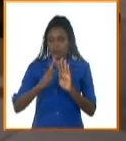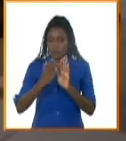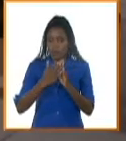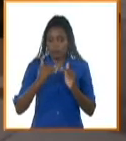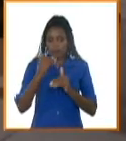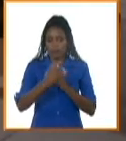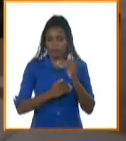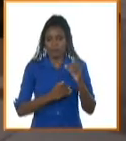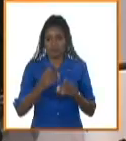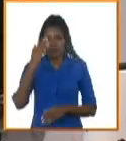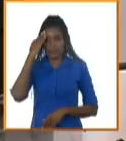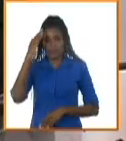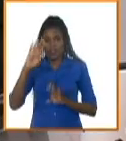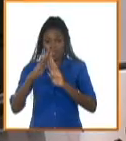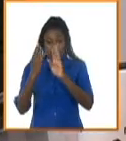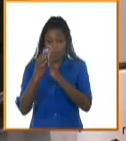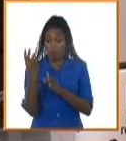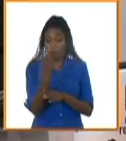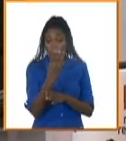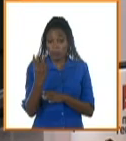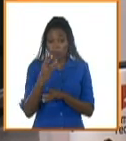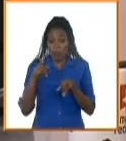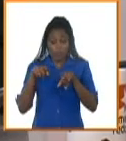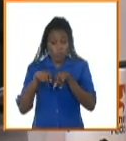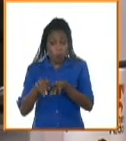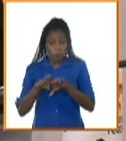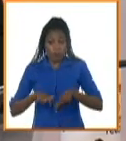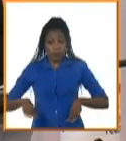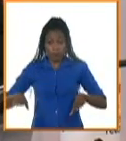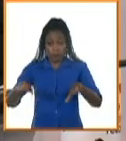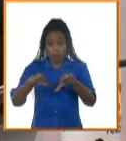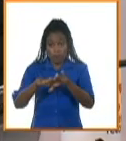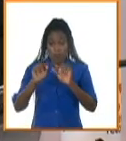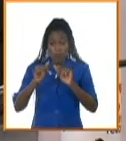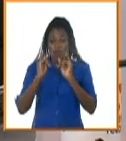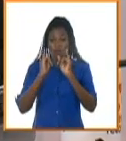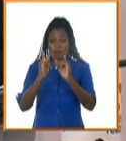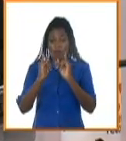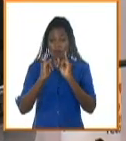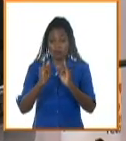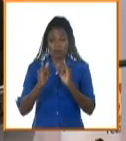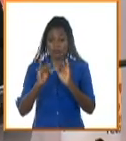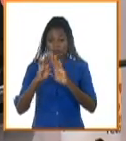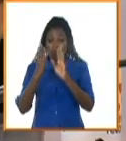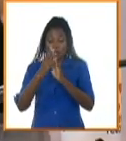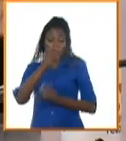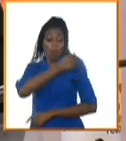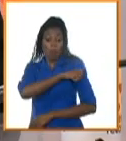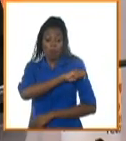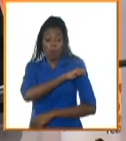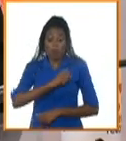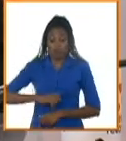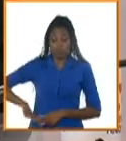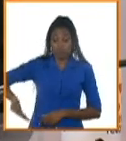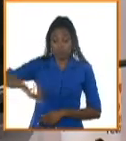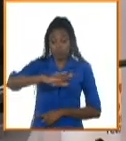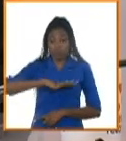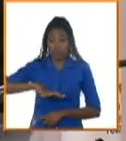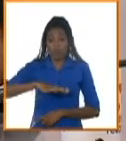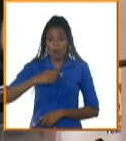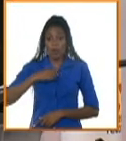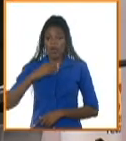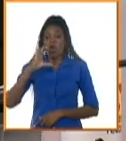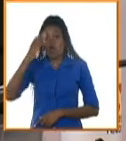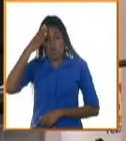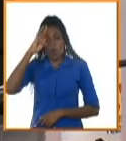Ernesto Gracias Alexis Gracias José por esta compañía hoy en nuestra mesa redonda información a nuestro pueblo detalles que también tendrá en Cuba